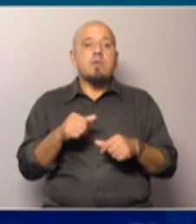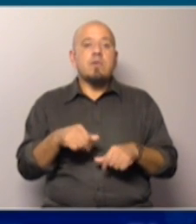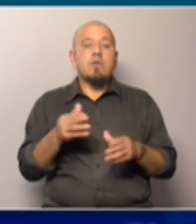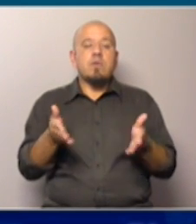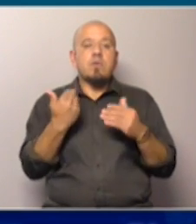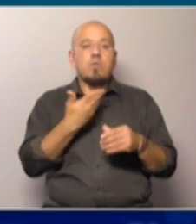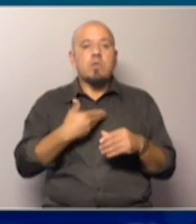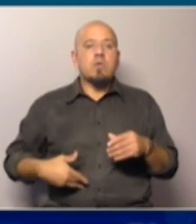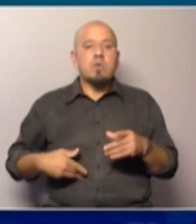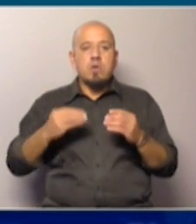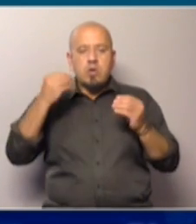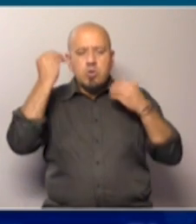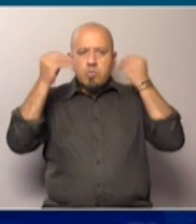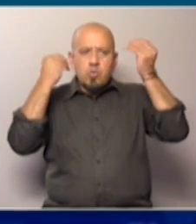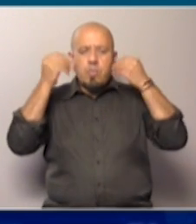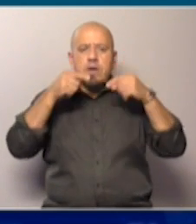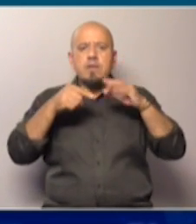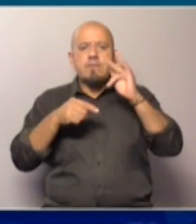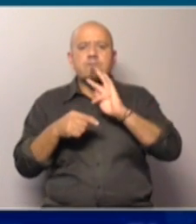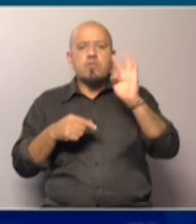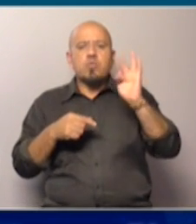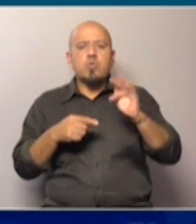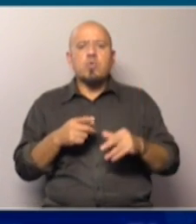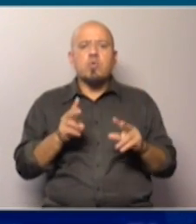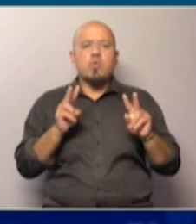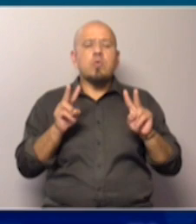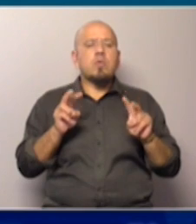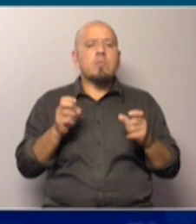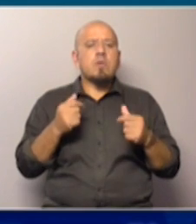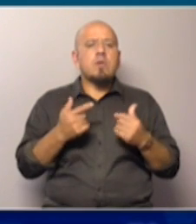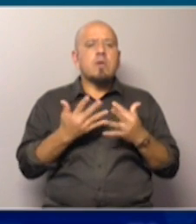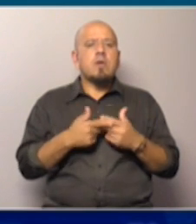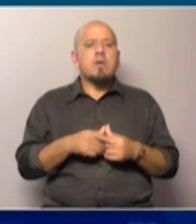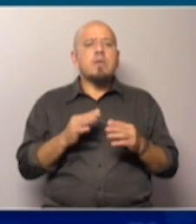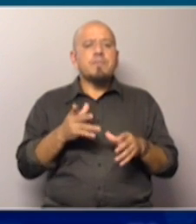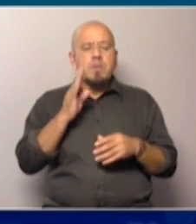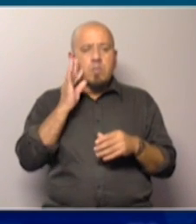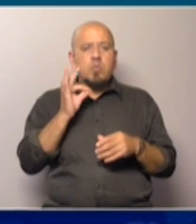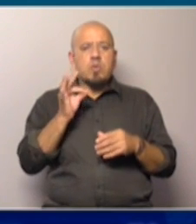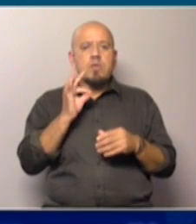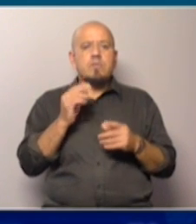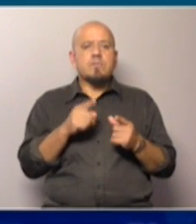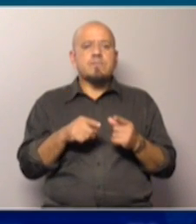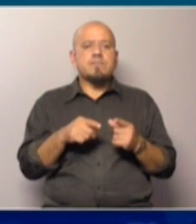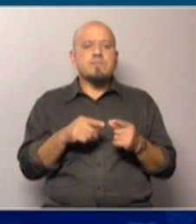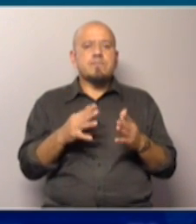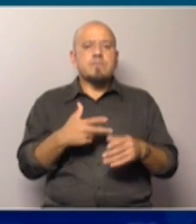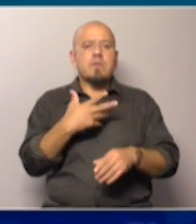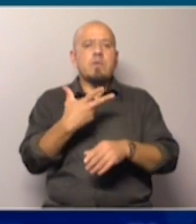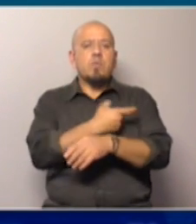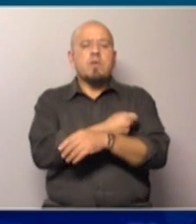gobierno. ¿Le preocupa lo que pueda pasar a futuro en general con respecto a acceder o no a oportunidades en función de tener o no una